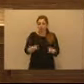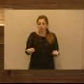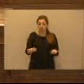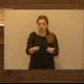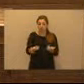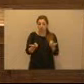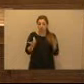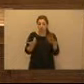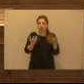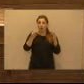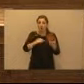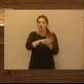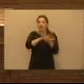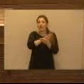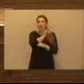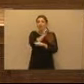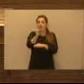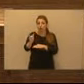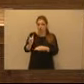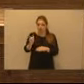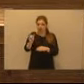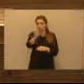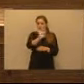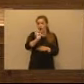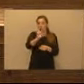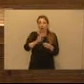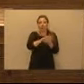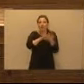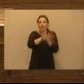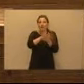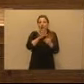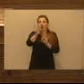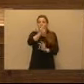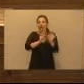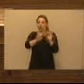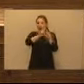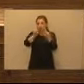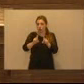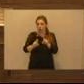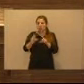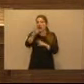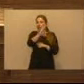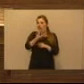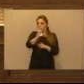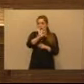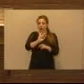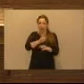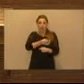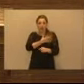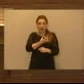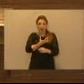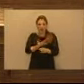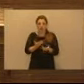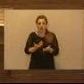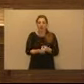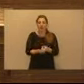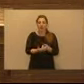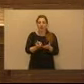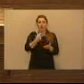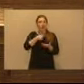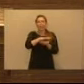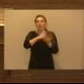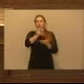cuando falan de instituciones o cuando falaban de organizaciones científicas o sindicales, no hacían mención al